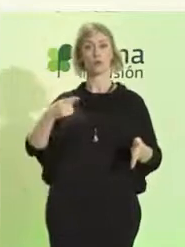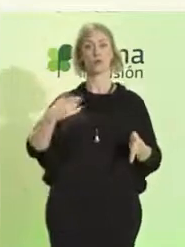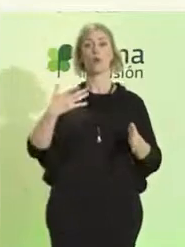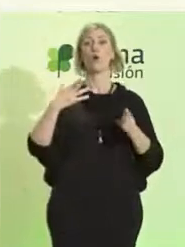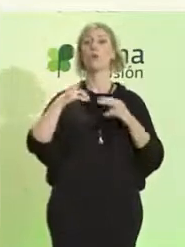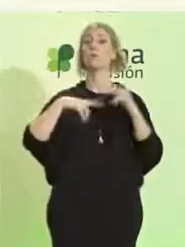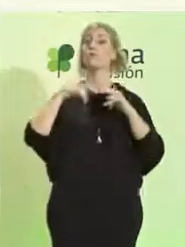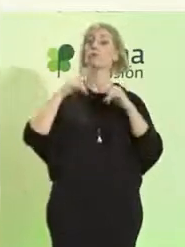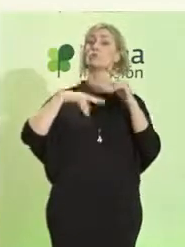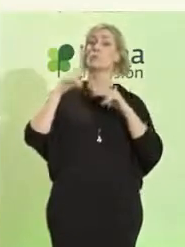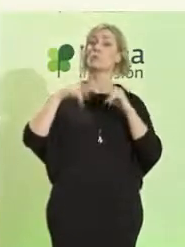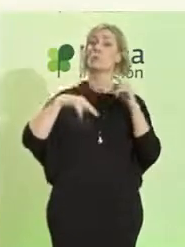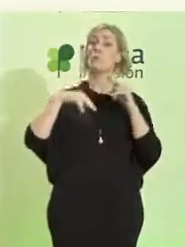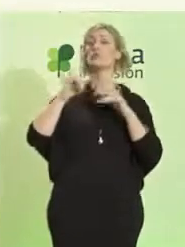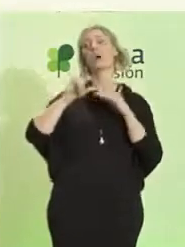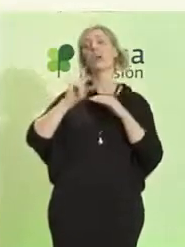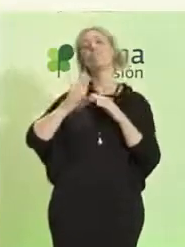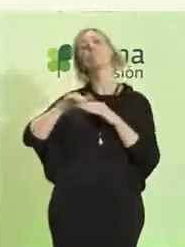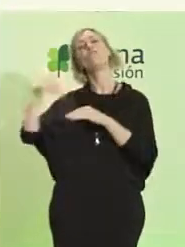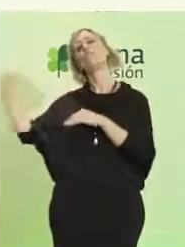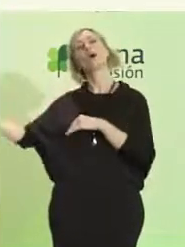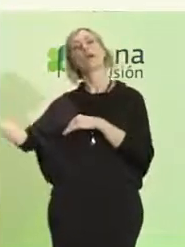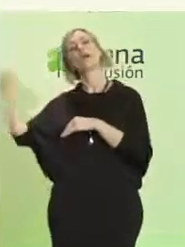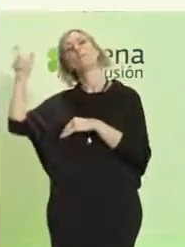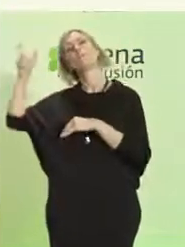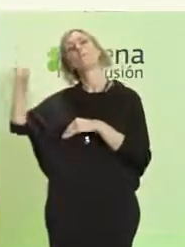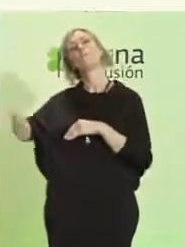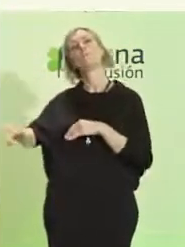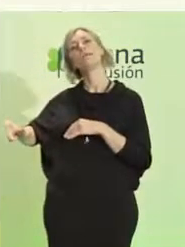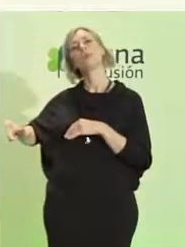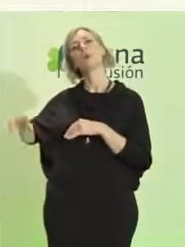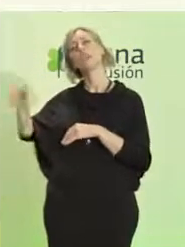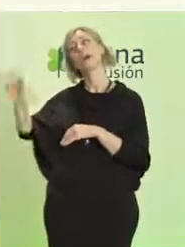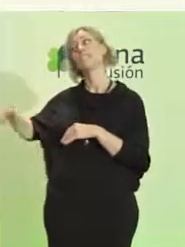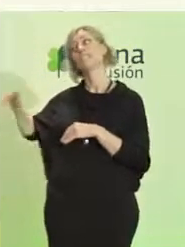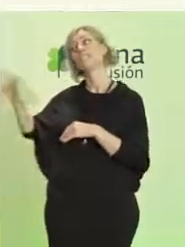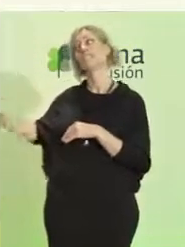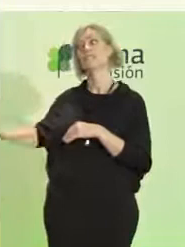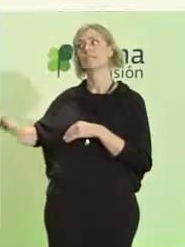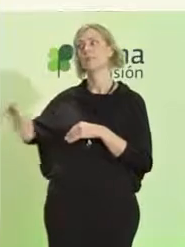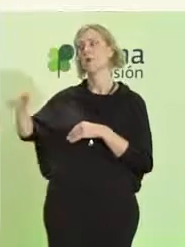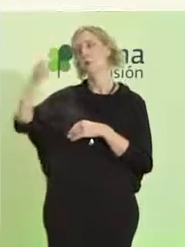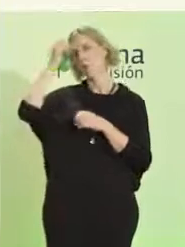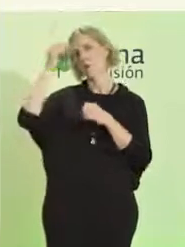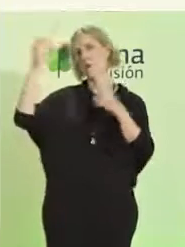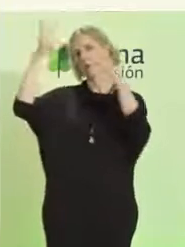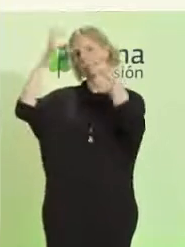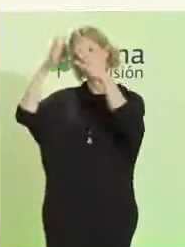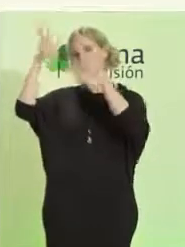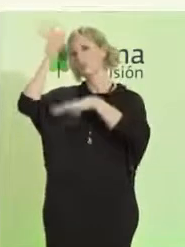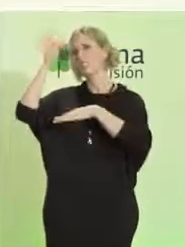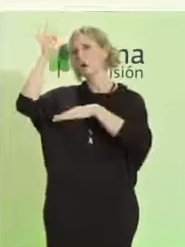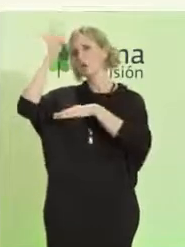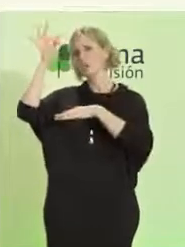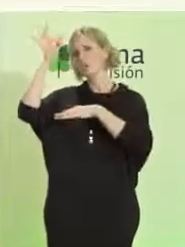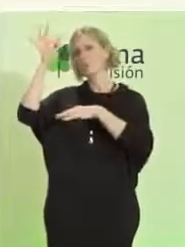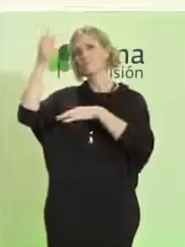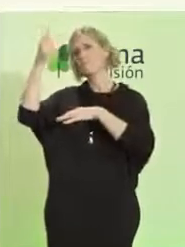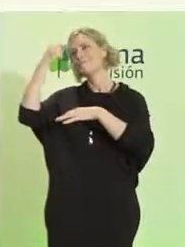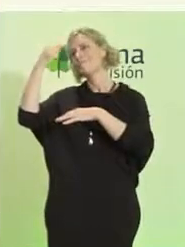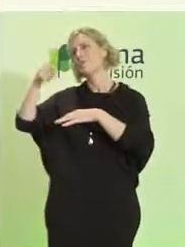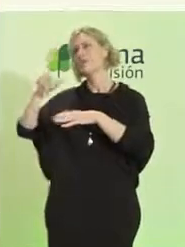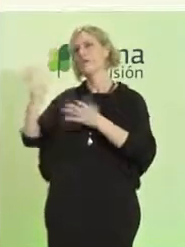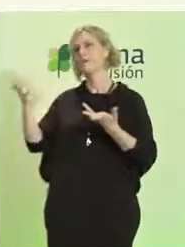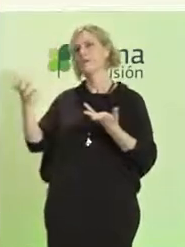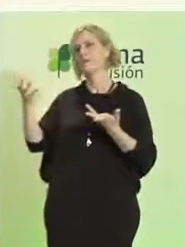estoy dejando fuera a ciertas personas que no pueden, que quizás no entienden algunos conceptos teóricos que damos muchas veces por hecho. Simplemente porque esto no es